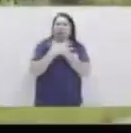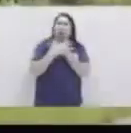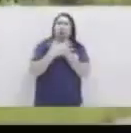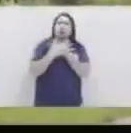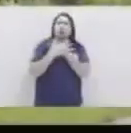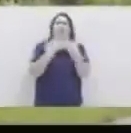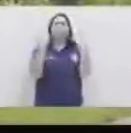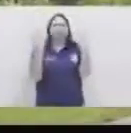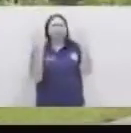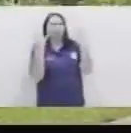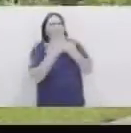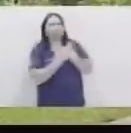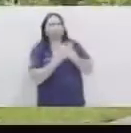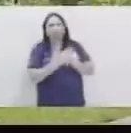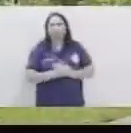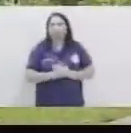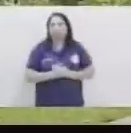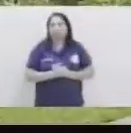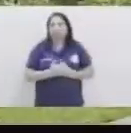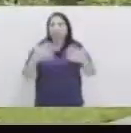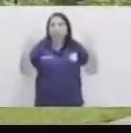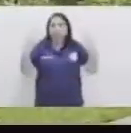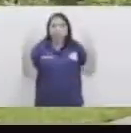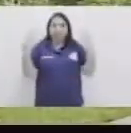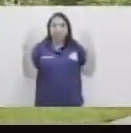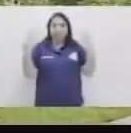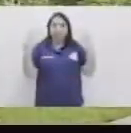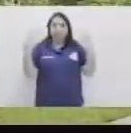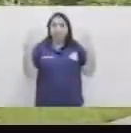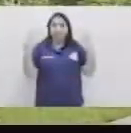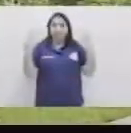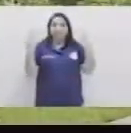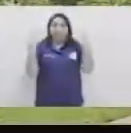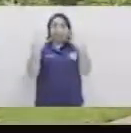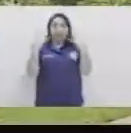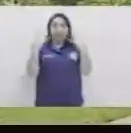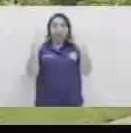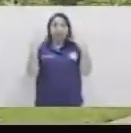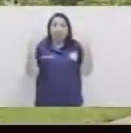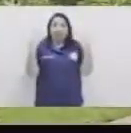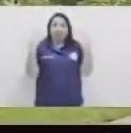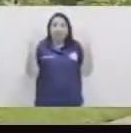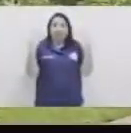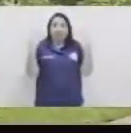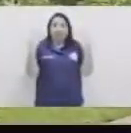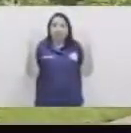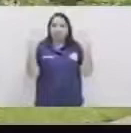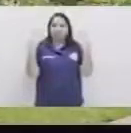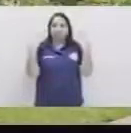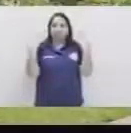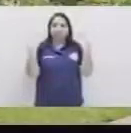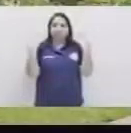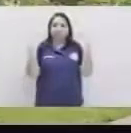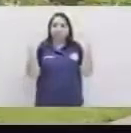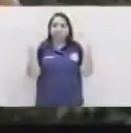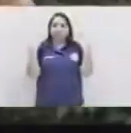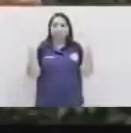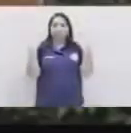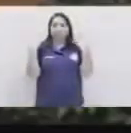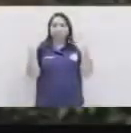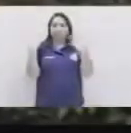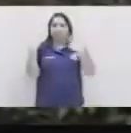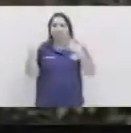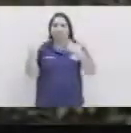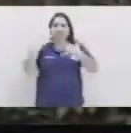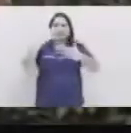confundir. Mezclar, sigo en esta misma postura con las manos abiertas y las palmas hacia atrás y vamos